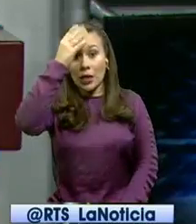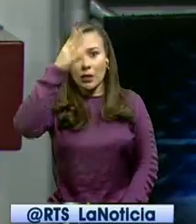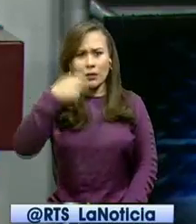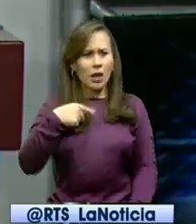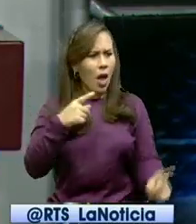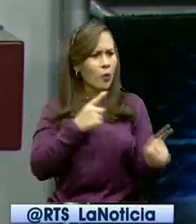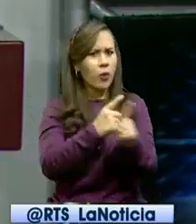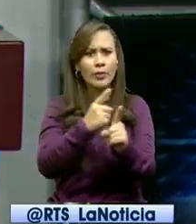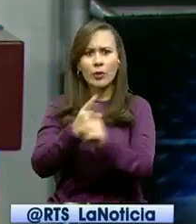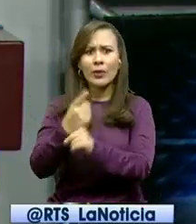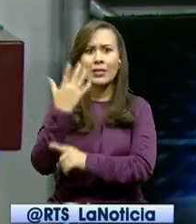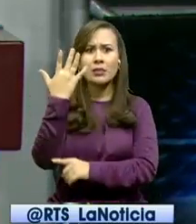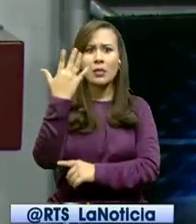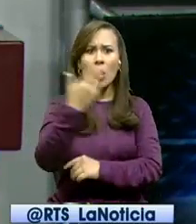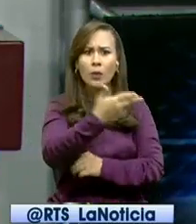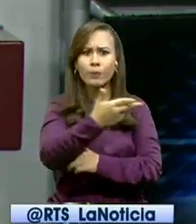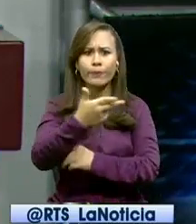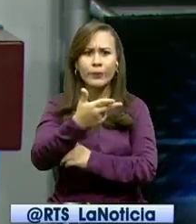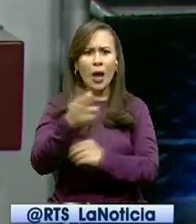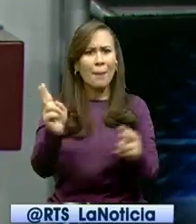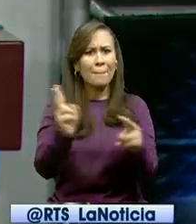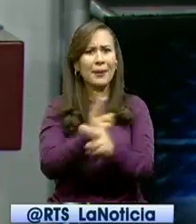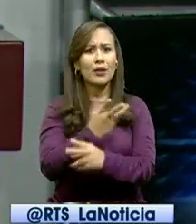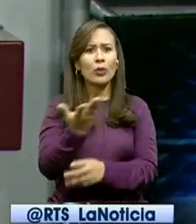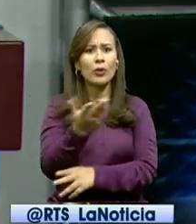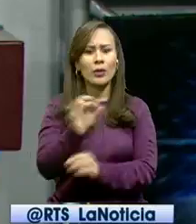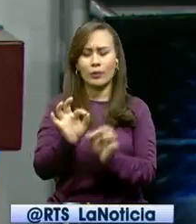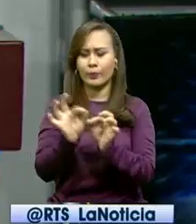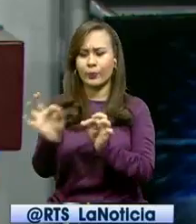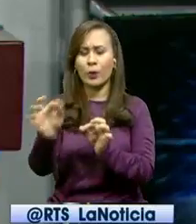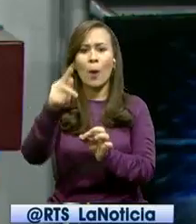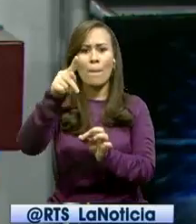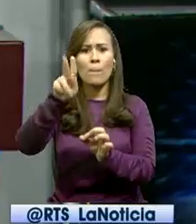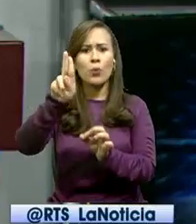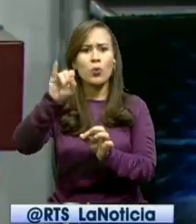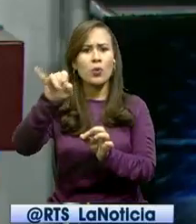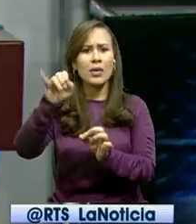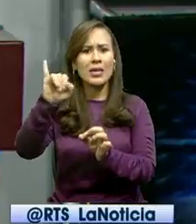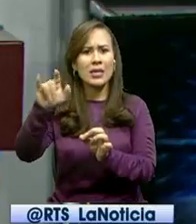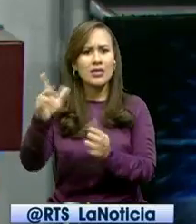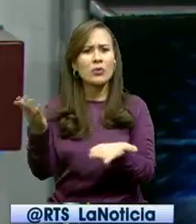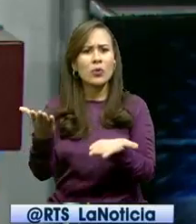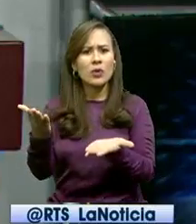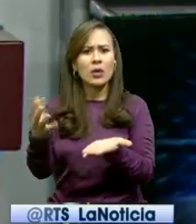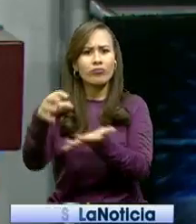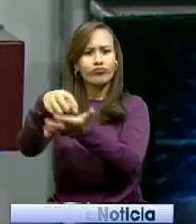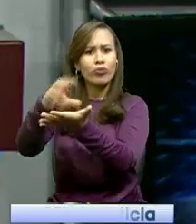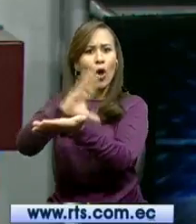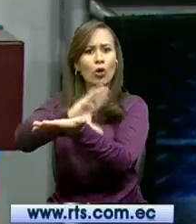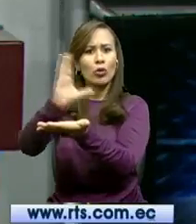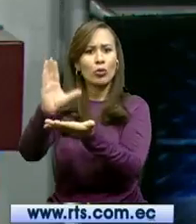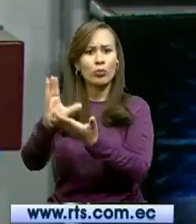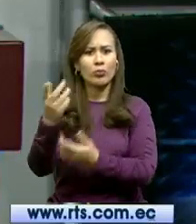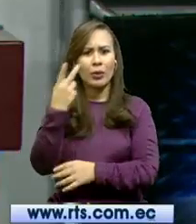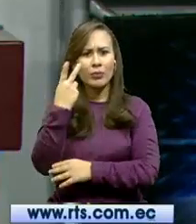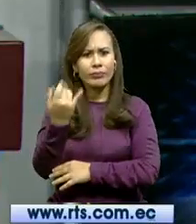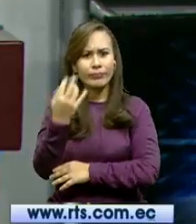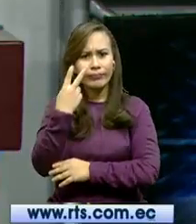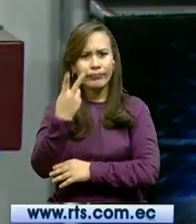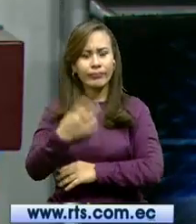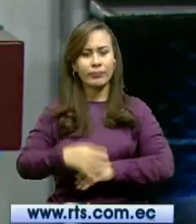diferentes allanamientos en el cantón Pujilí, provincia de Cotopaxi. 2 personas fueron detenidas para investigaciones.